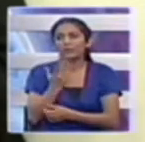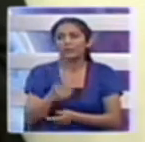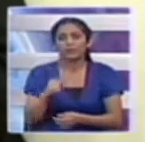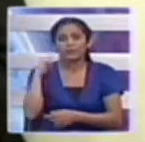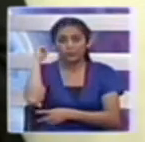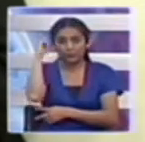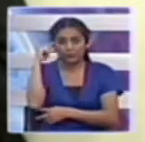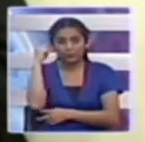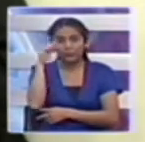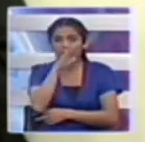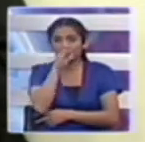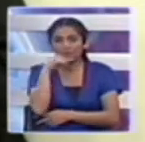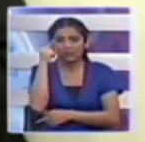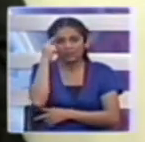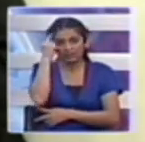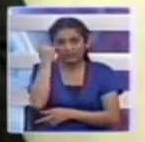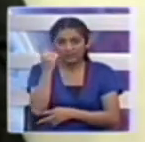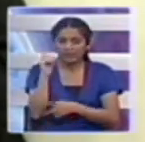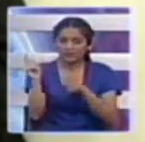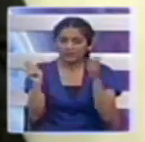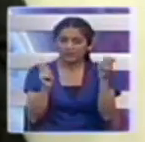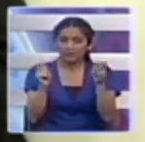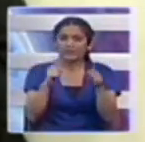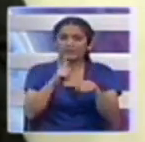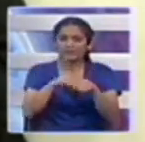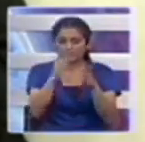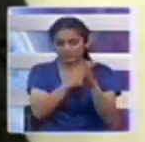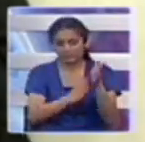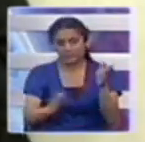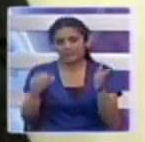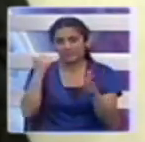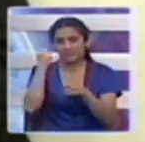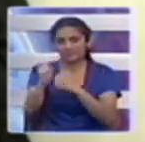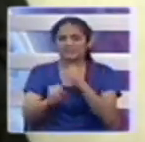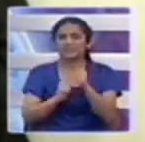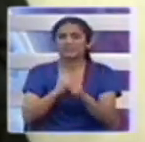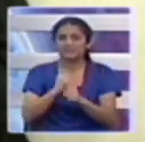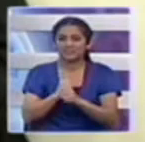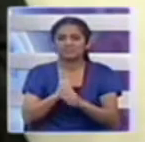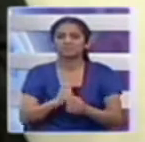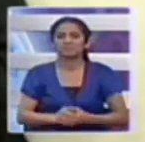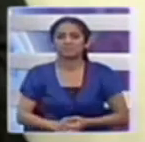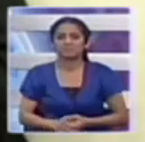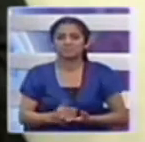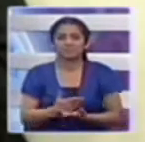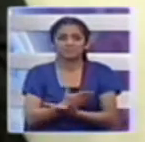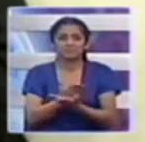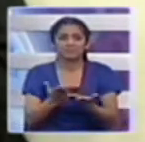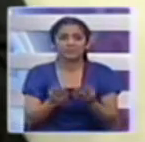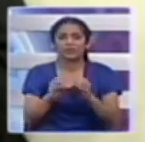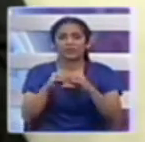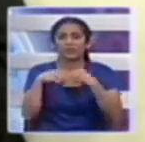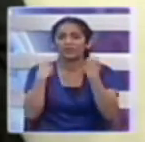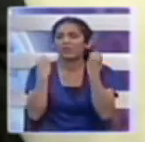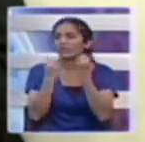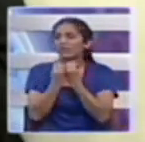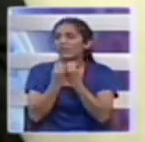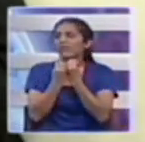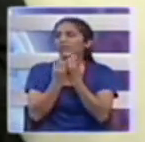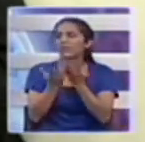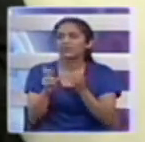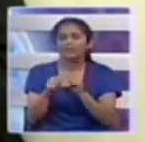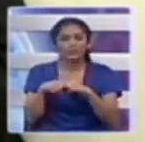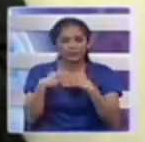alegría toda la militancia de Alianza País, pero también los ciudadanos, las fuerzas del Frente Unidos, las organizaciones sociales,